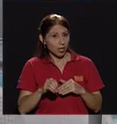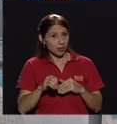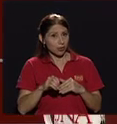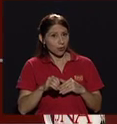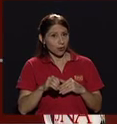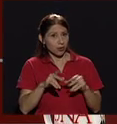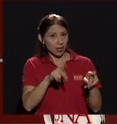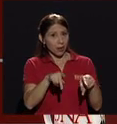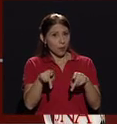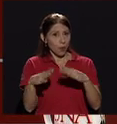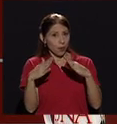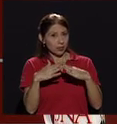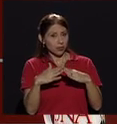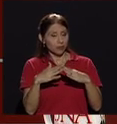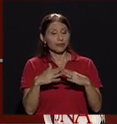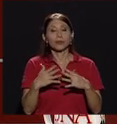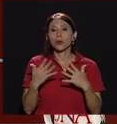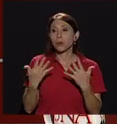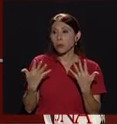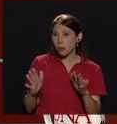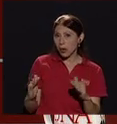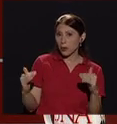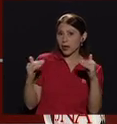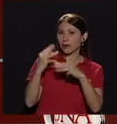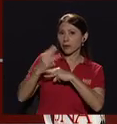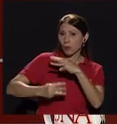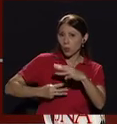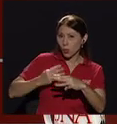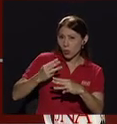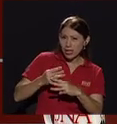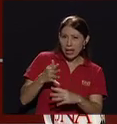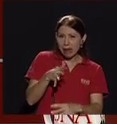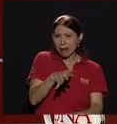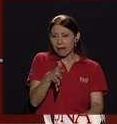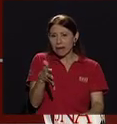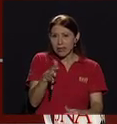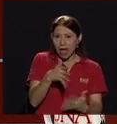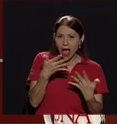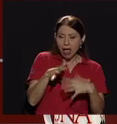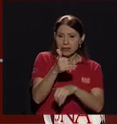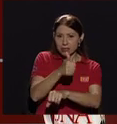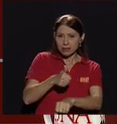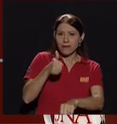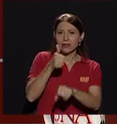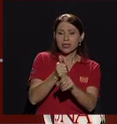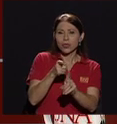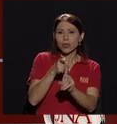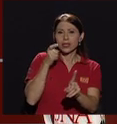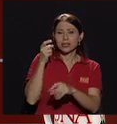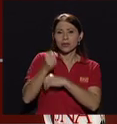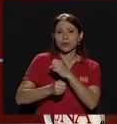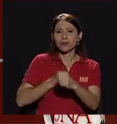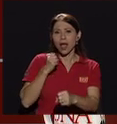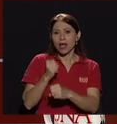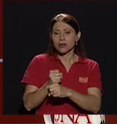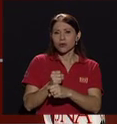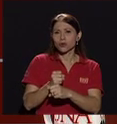población. Bueno, es una tendencia mundial más o menos ya instaurada desde los